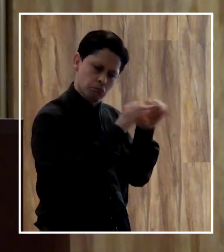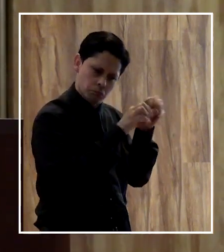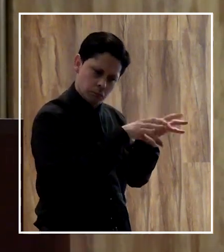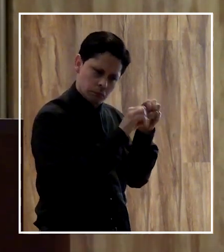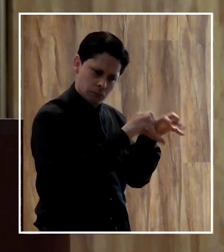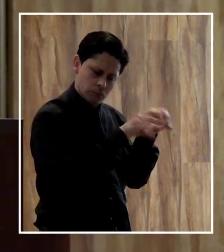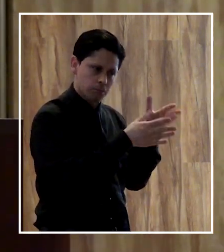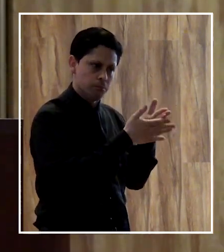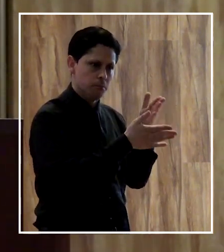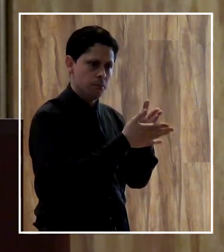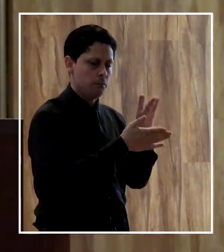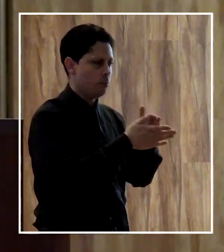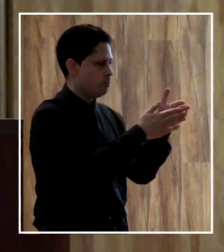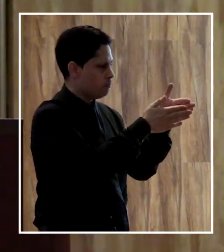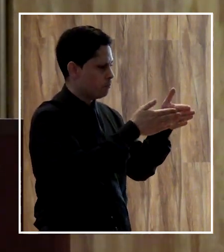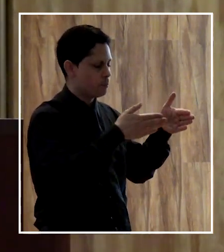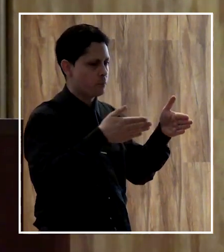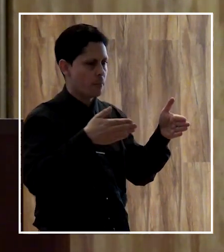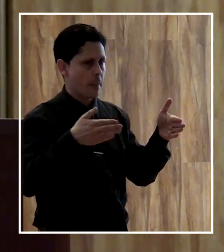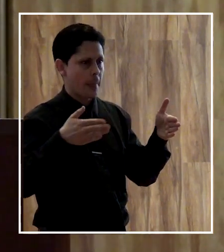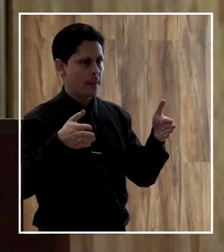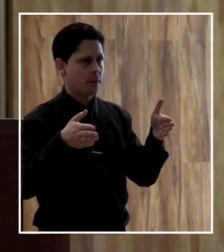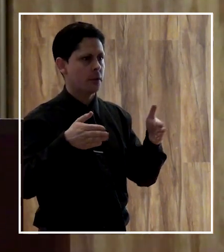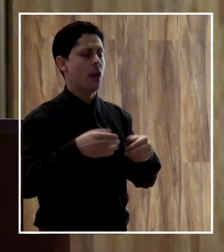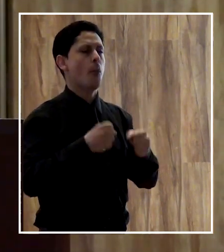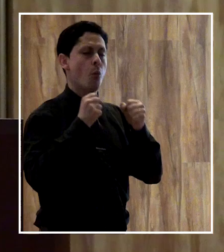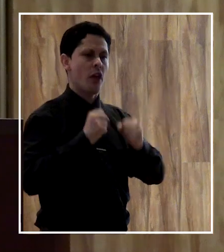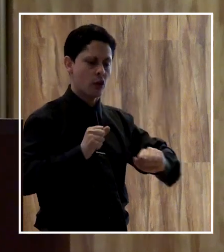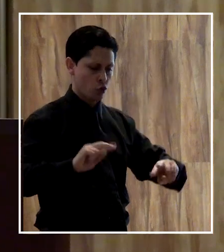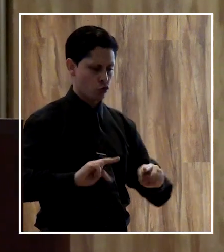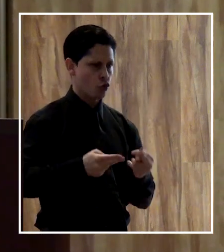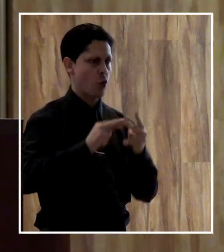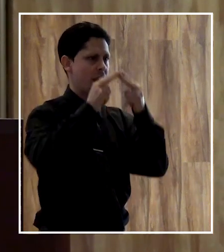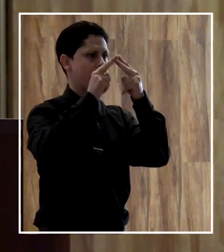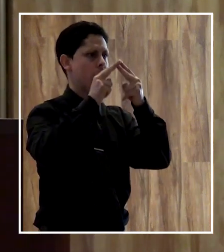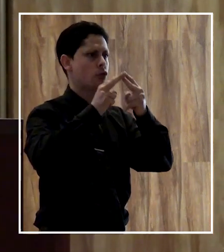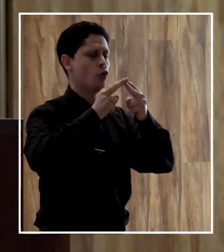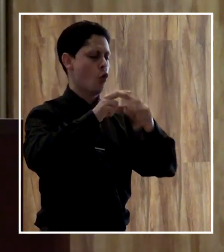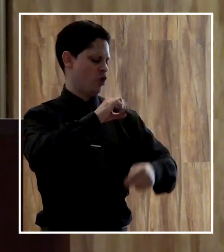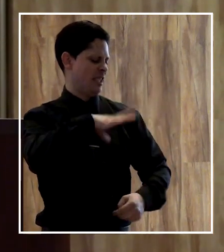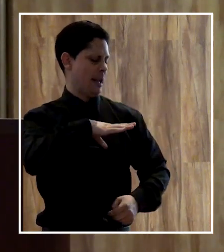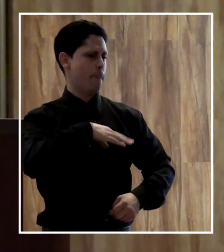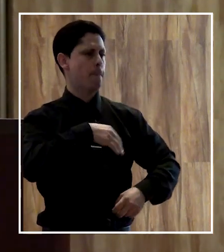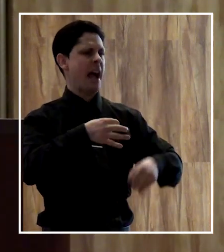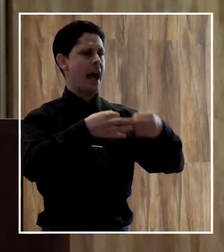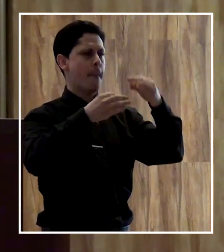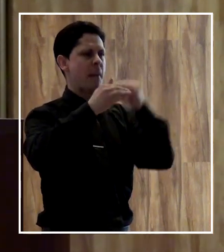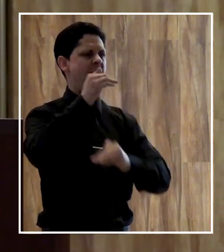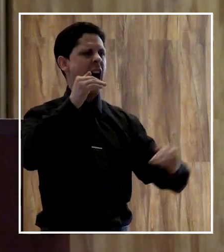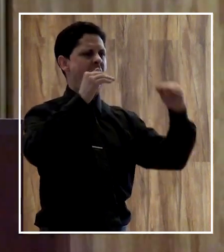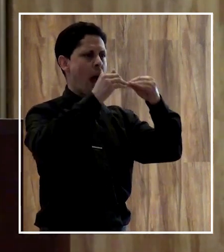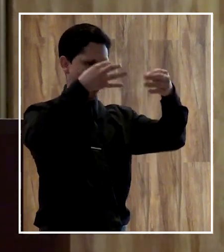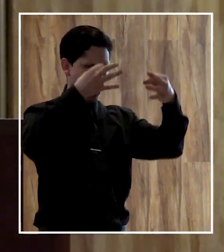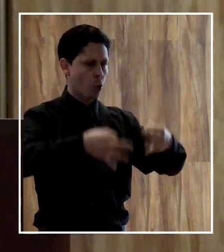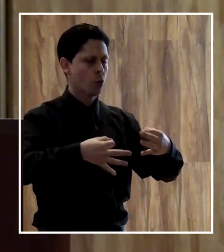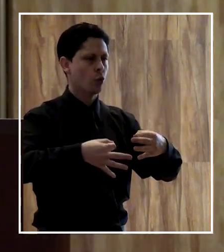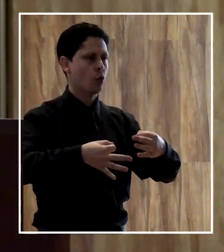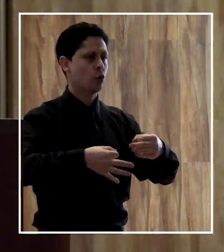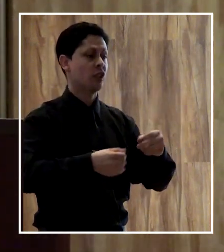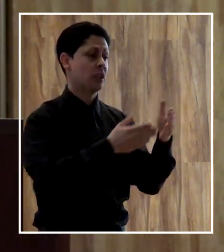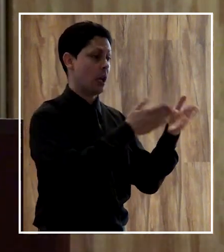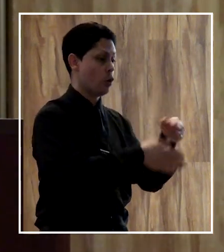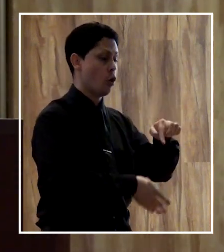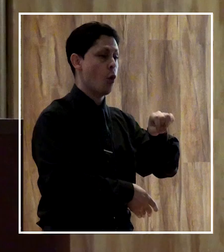seguíamos, ¿cierto?, con la esperanza de construir un Chile más justo a través de la educación, ¿no? Tanto